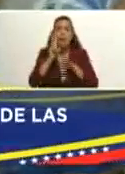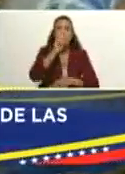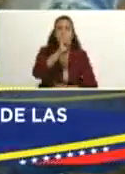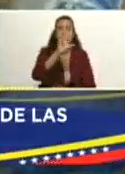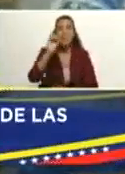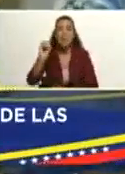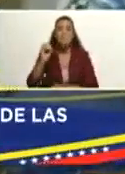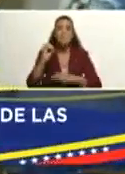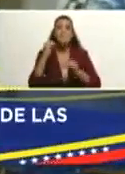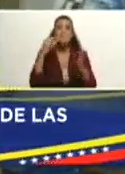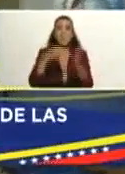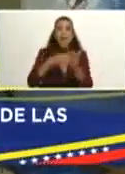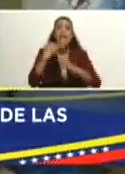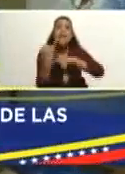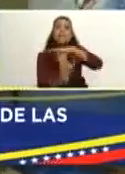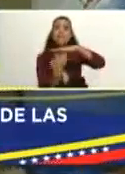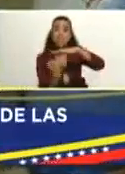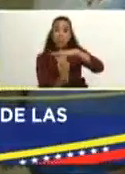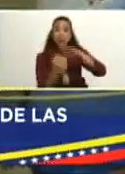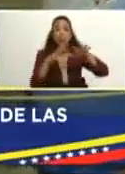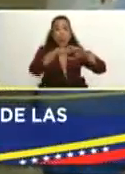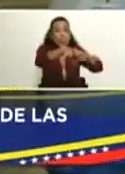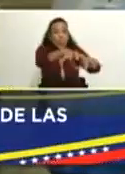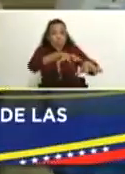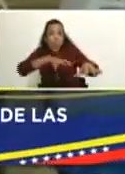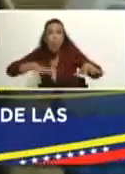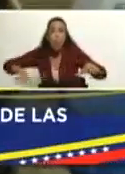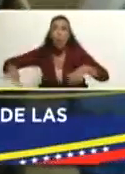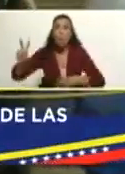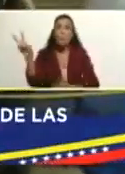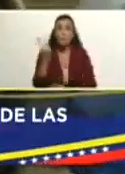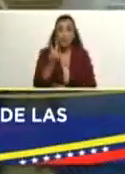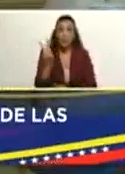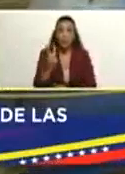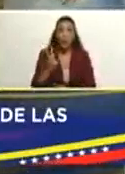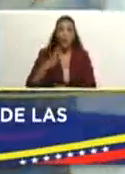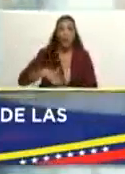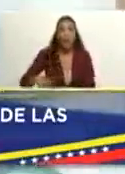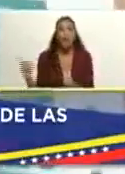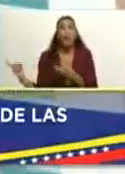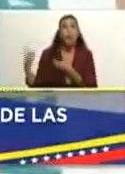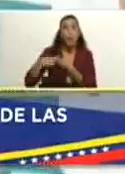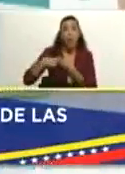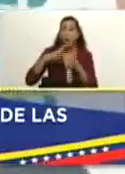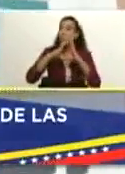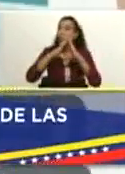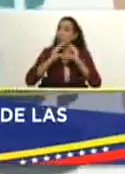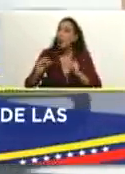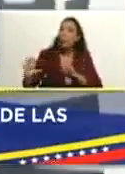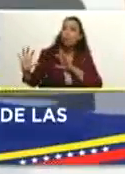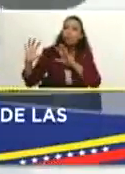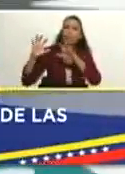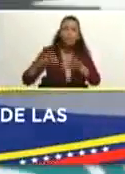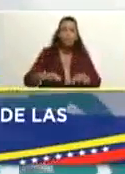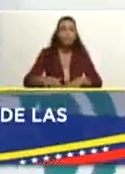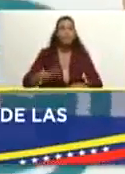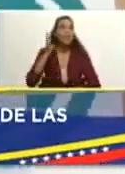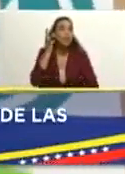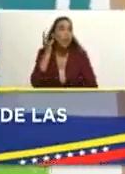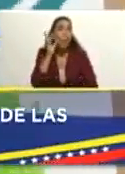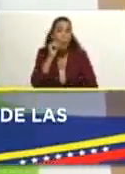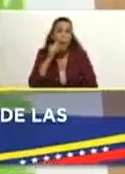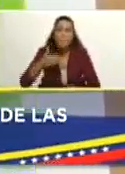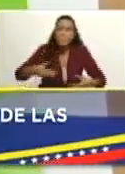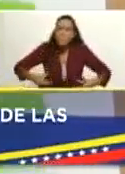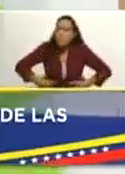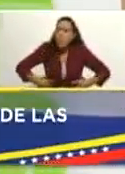20.000 instituciones a lo largo y ancho de todo el país, donde nos hemos incorporado todos y todas, con gran